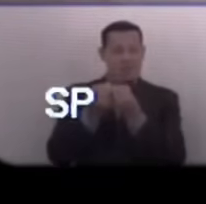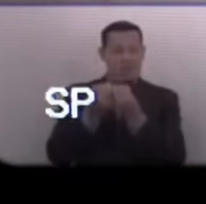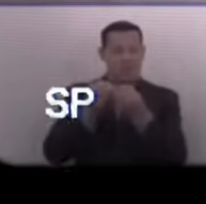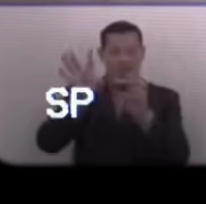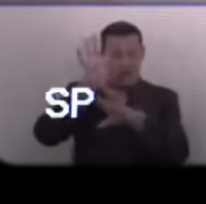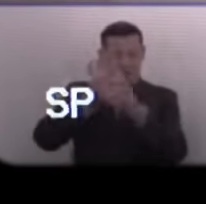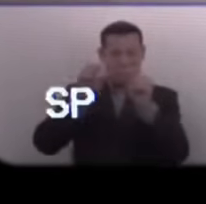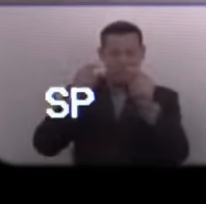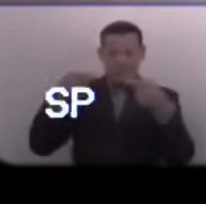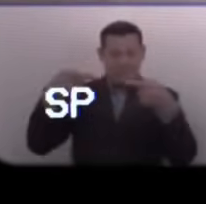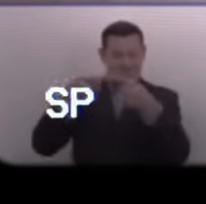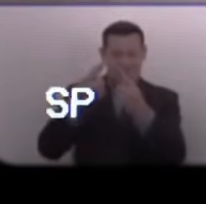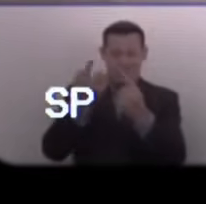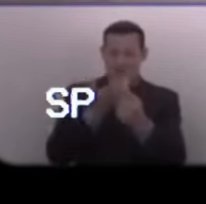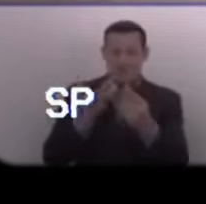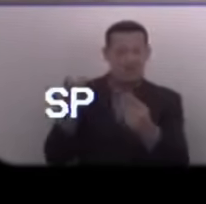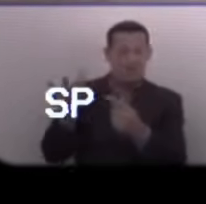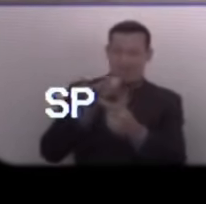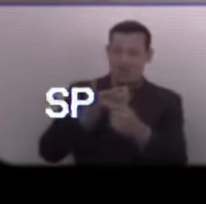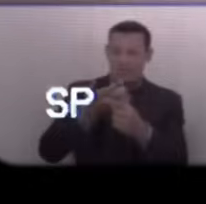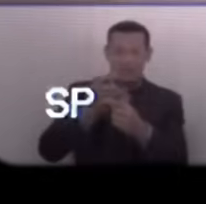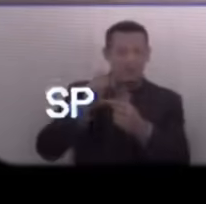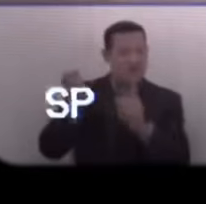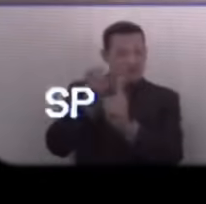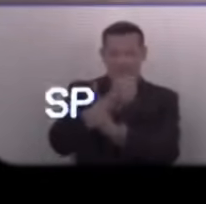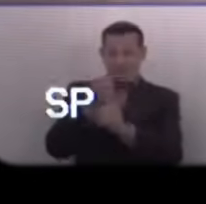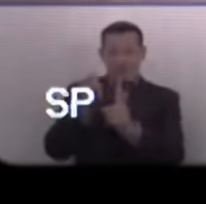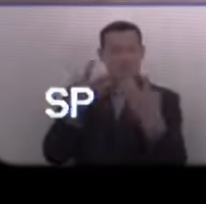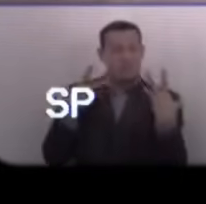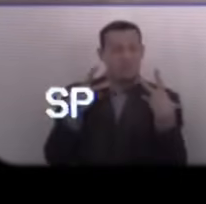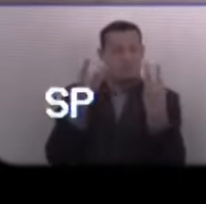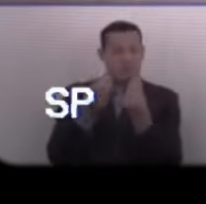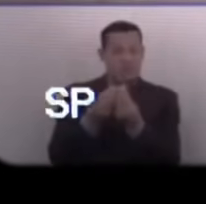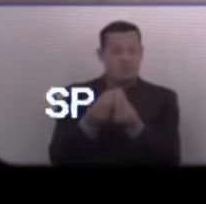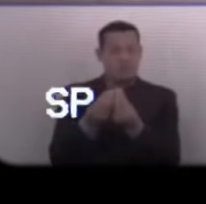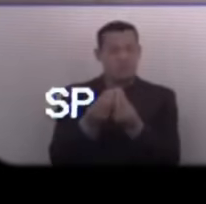un enemigo en común, la violencia social.